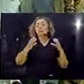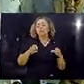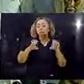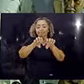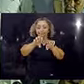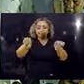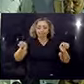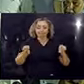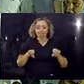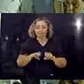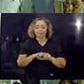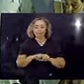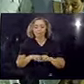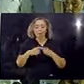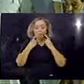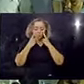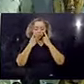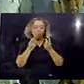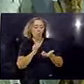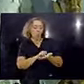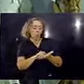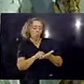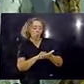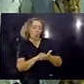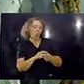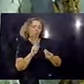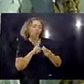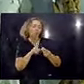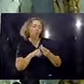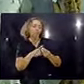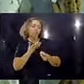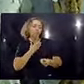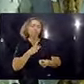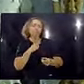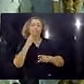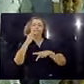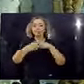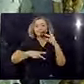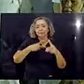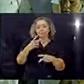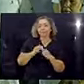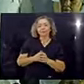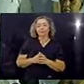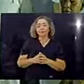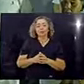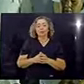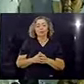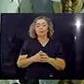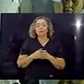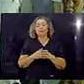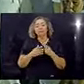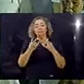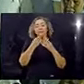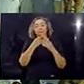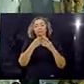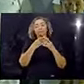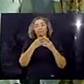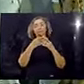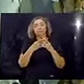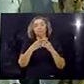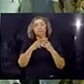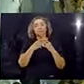equipo viendo la agenda dó teníamos que ir en la República y no